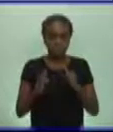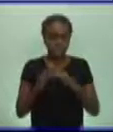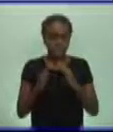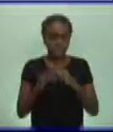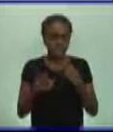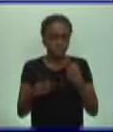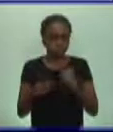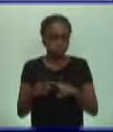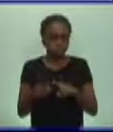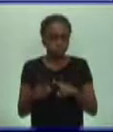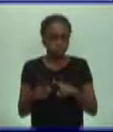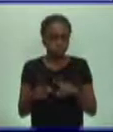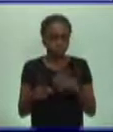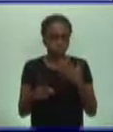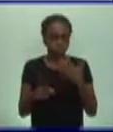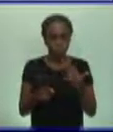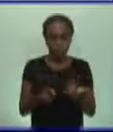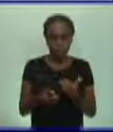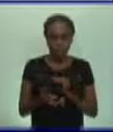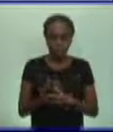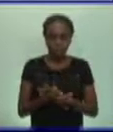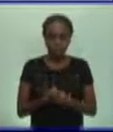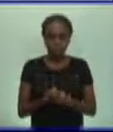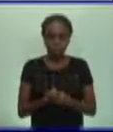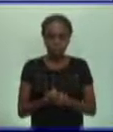llanas, ¿a quiénes llevaron?